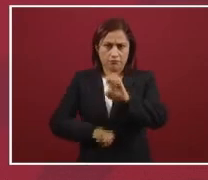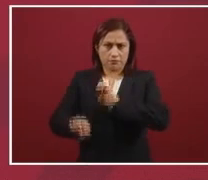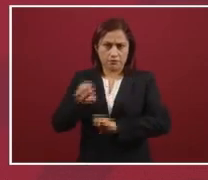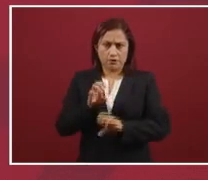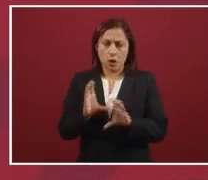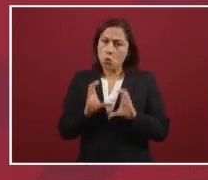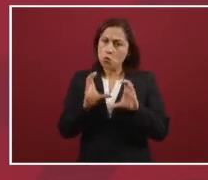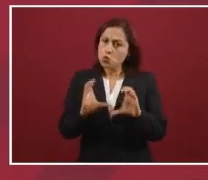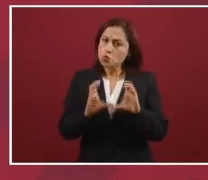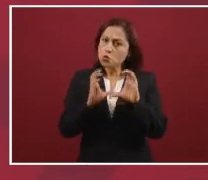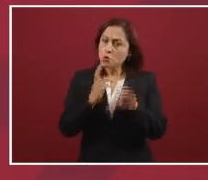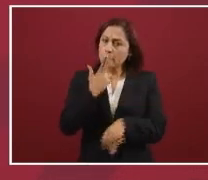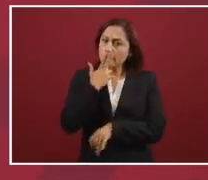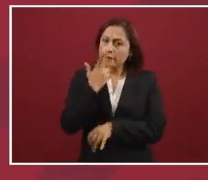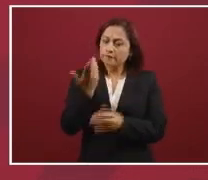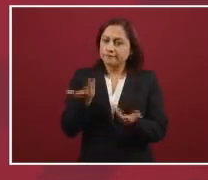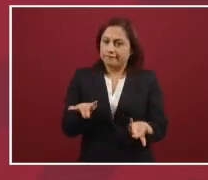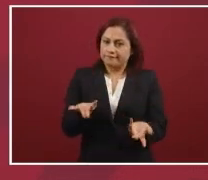Bueno,